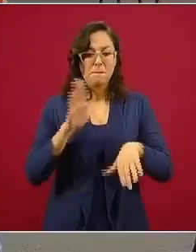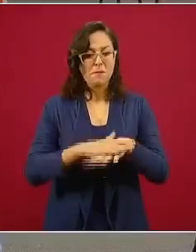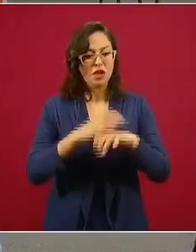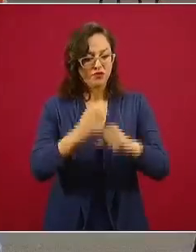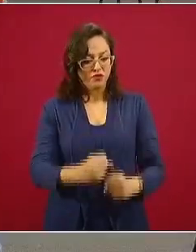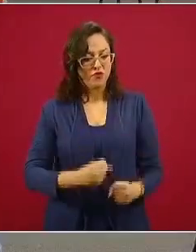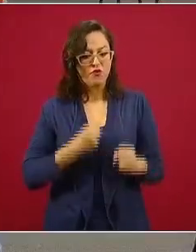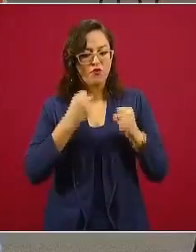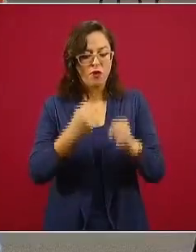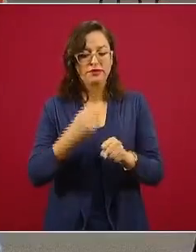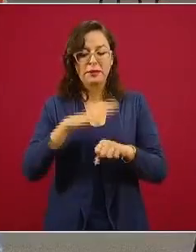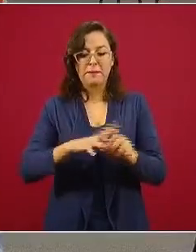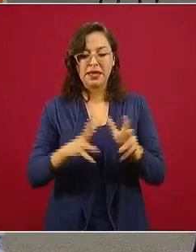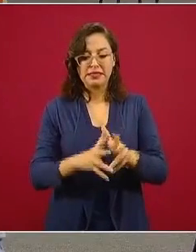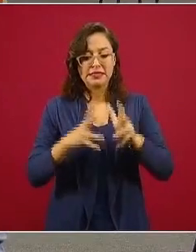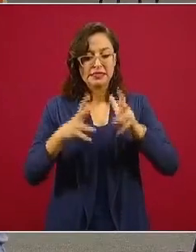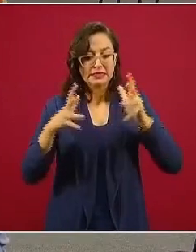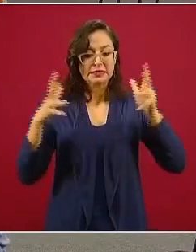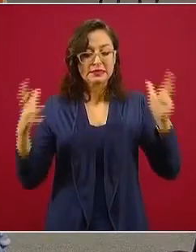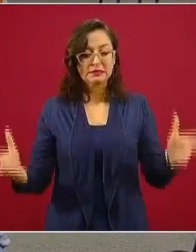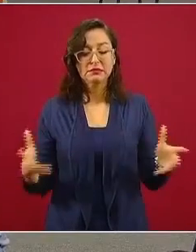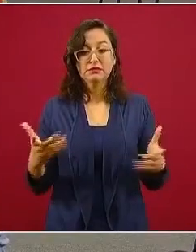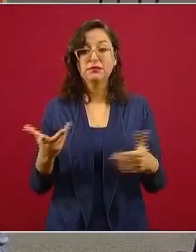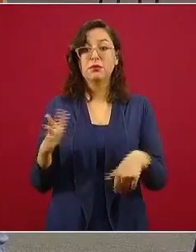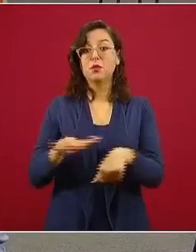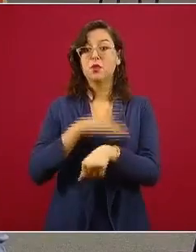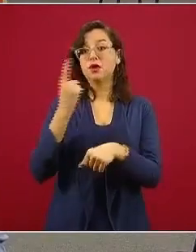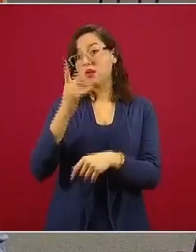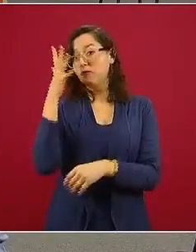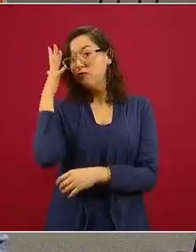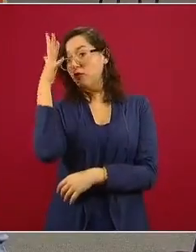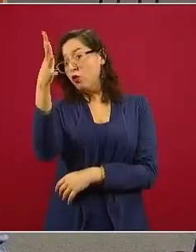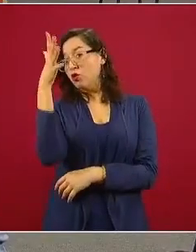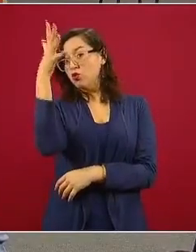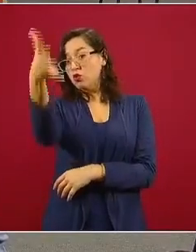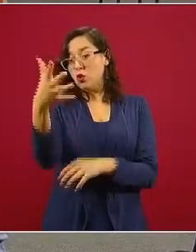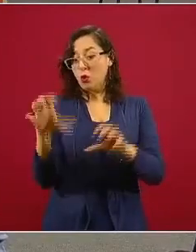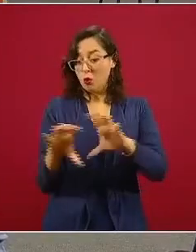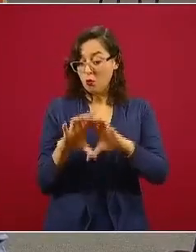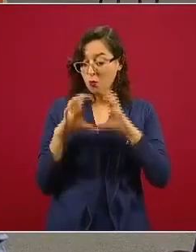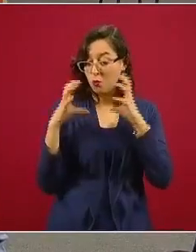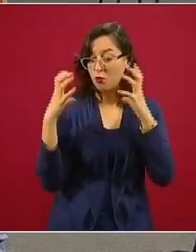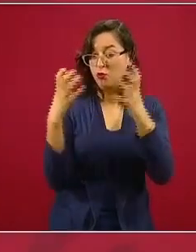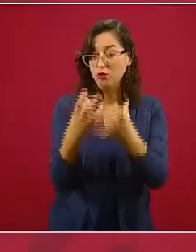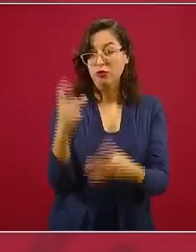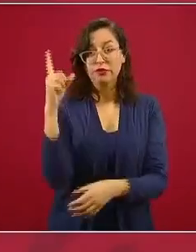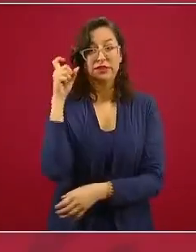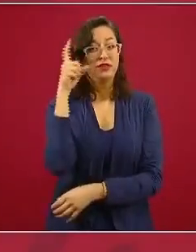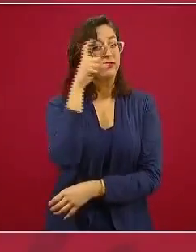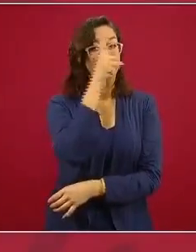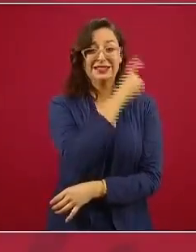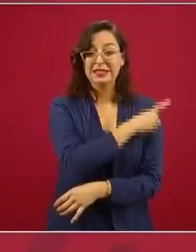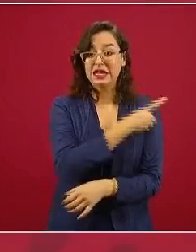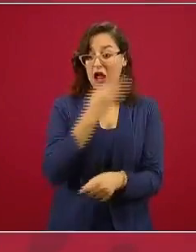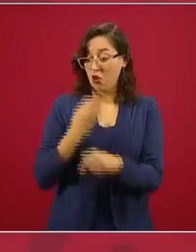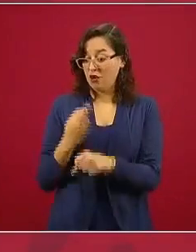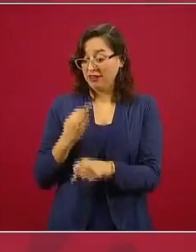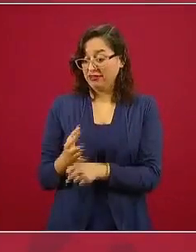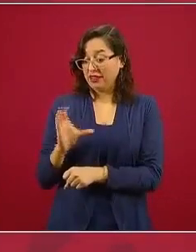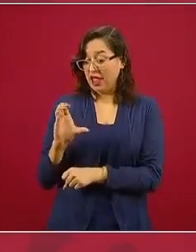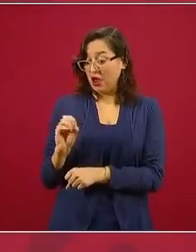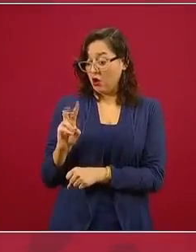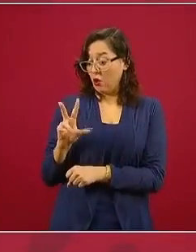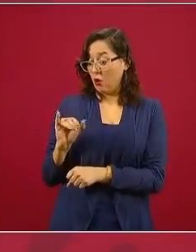vamos a vivir un mundo, y lo estamos viviendo no solo por el COVID, que es de suyo ya un reto muy grande, sino por